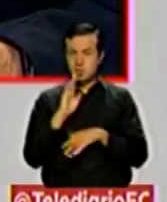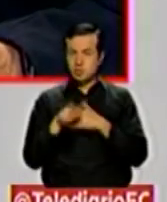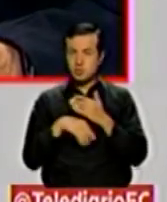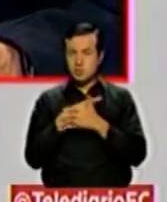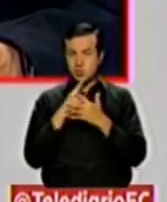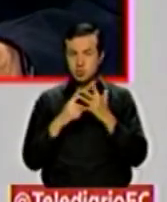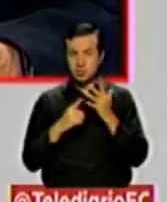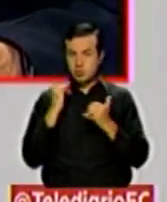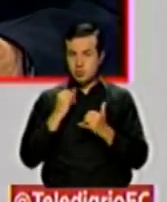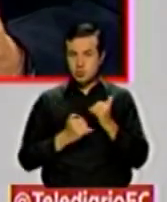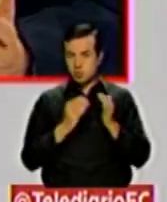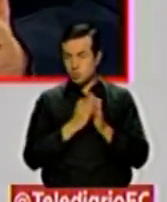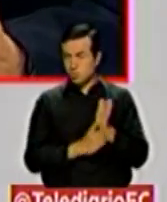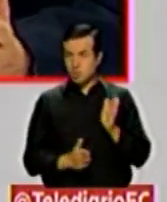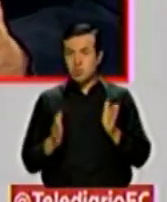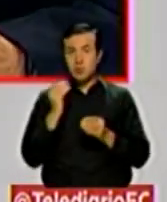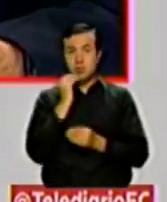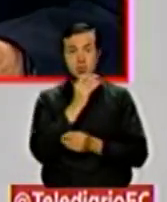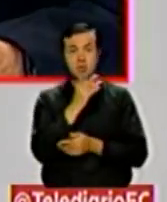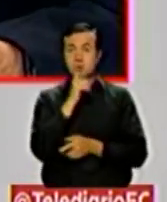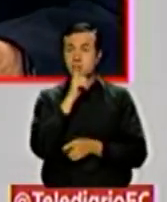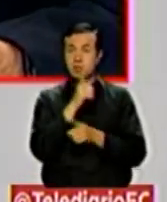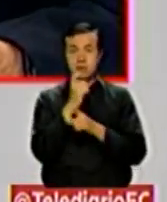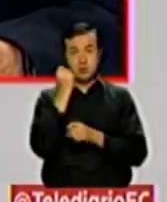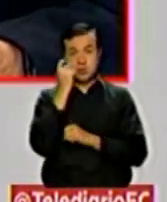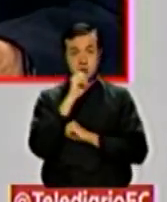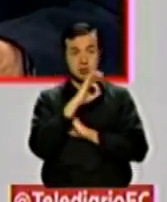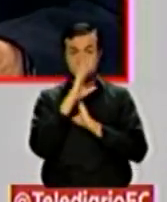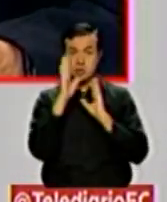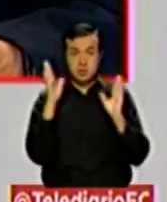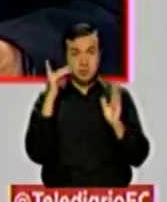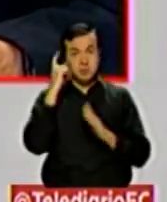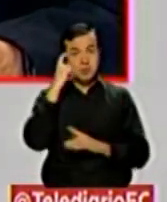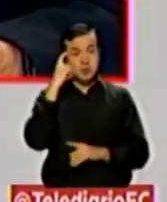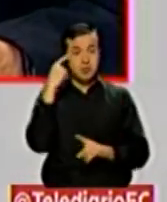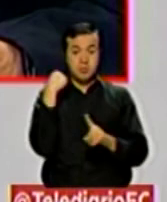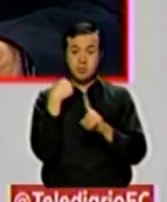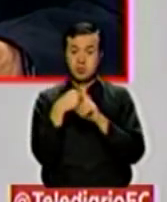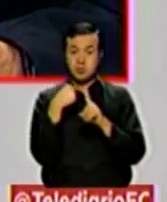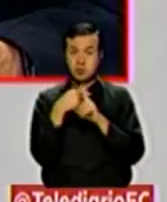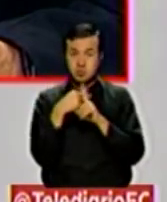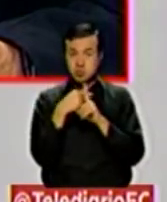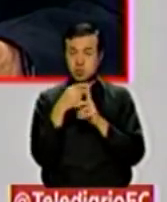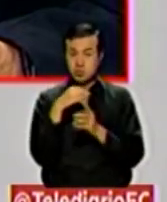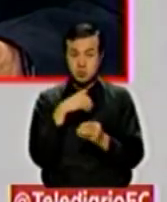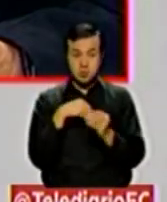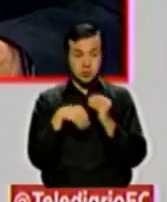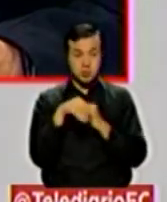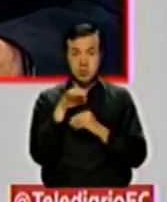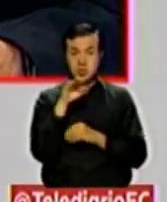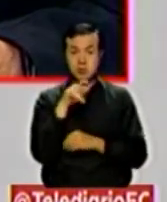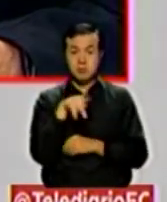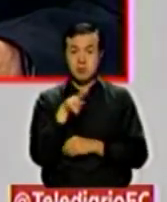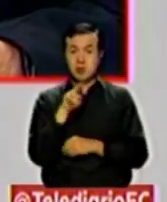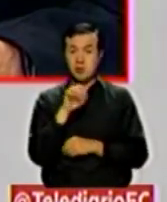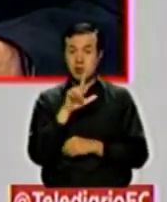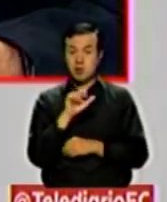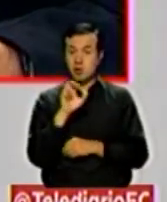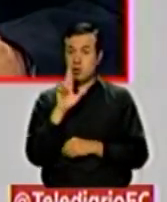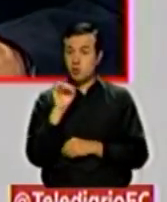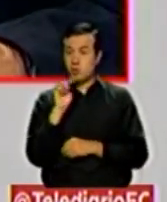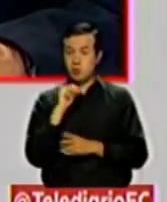últimas asignaciones. Yo he dicho claramente que a mí me parece muy positiva la designación de María Paula Romo